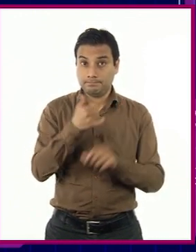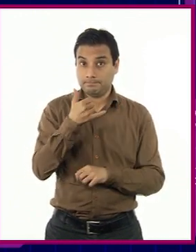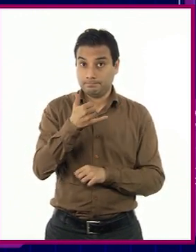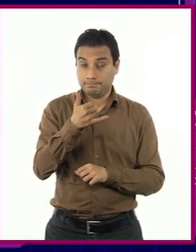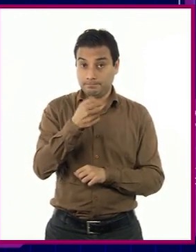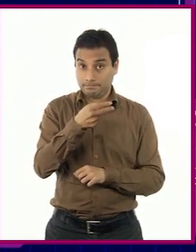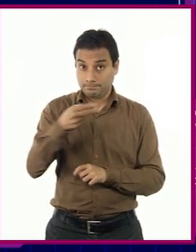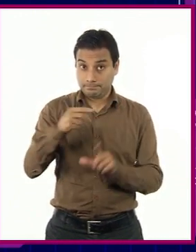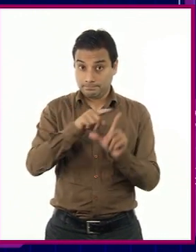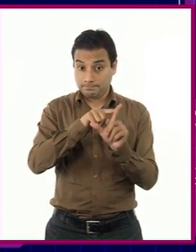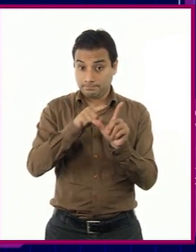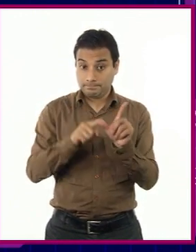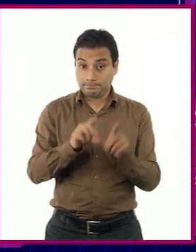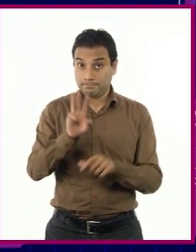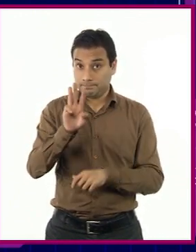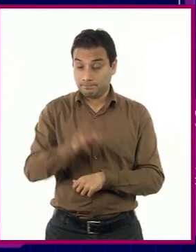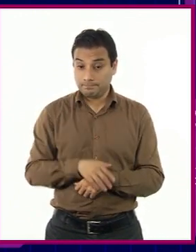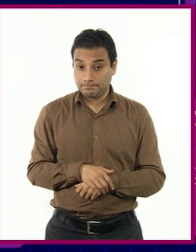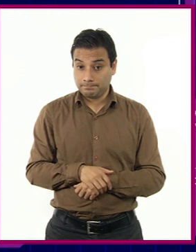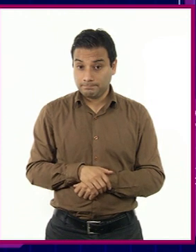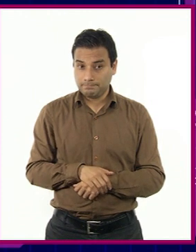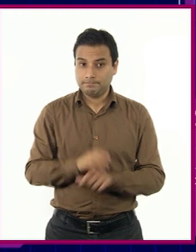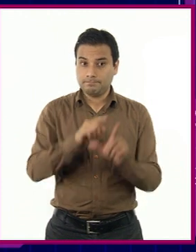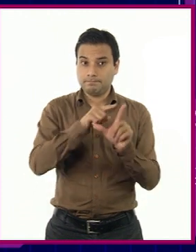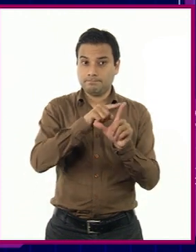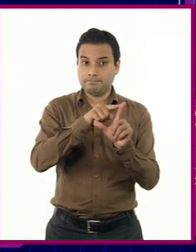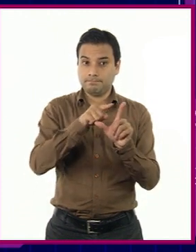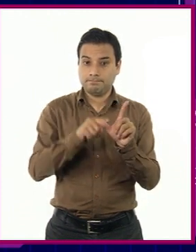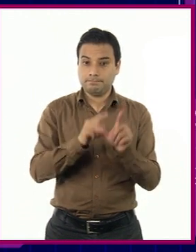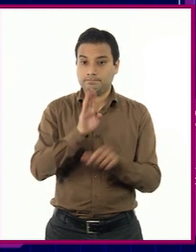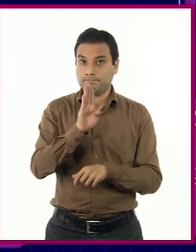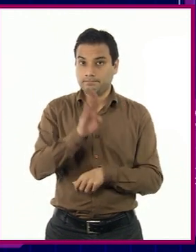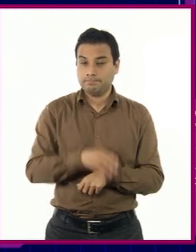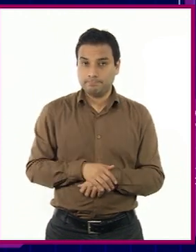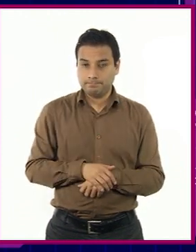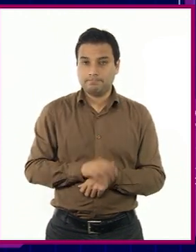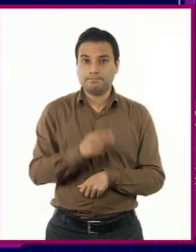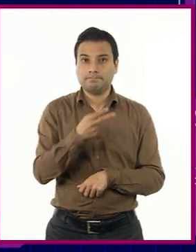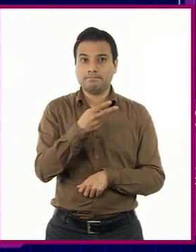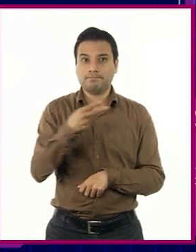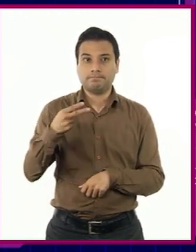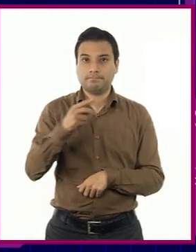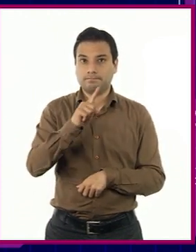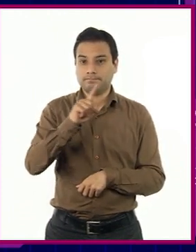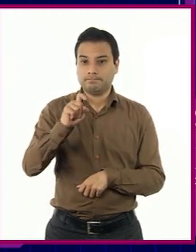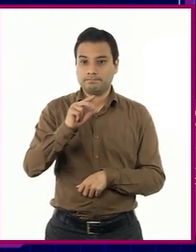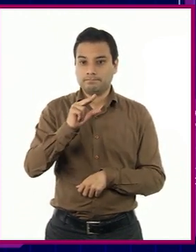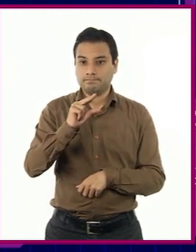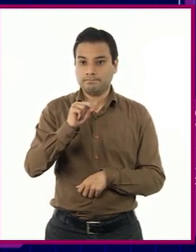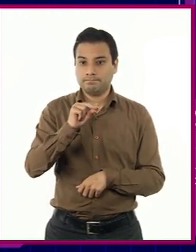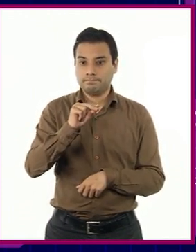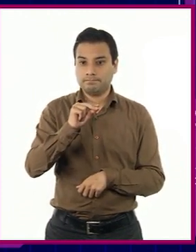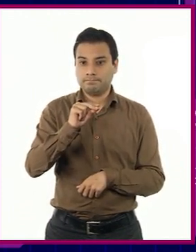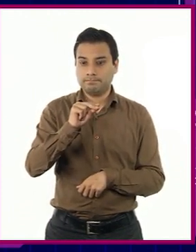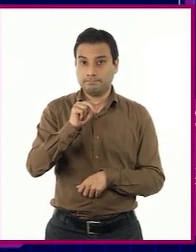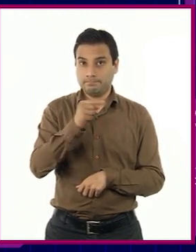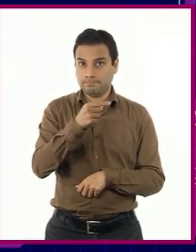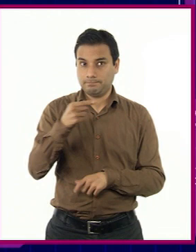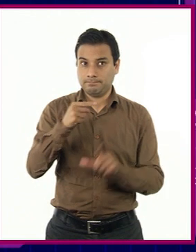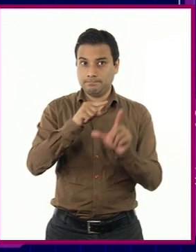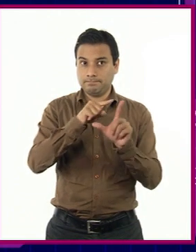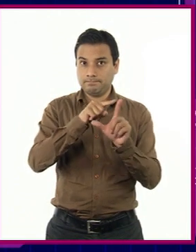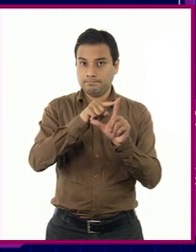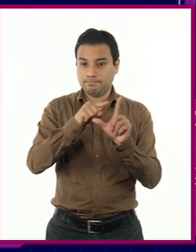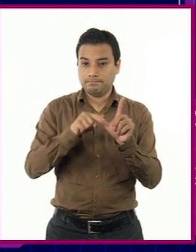W, tenemos entonces que el ángulo B es igual a 180 grados menos el ángulo Z